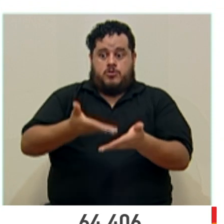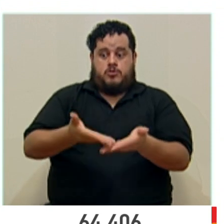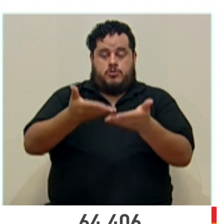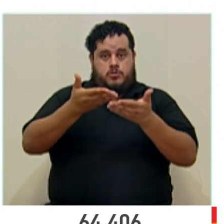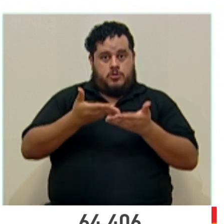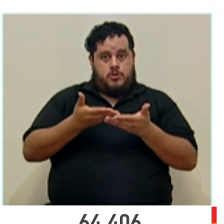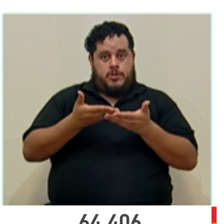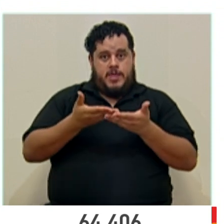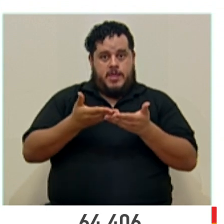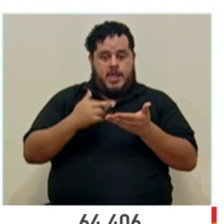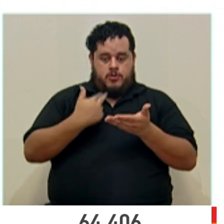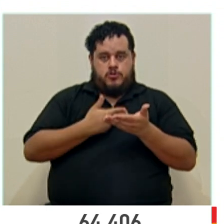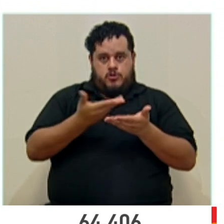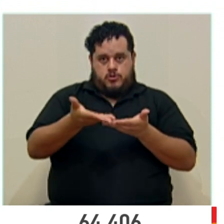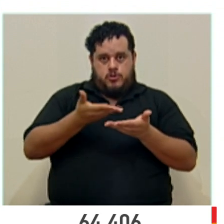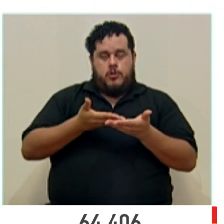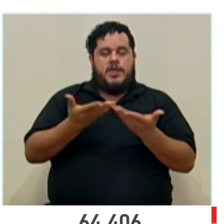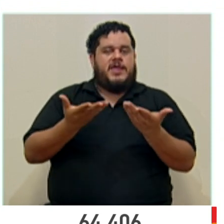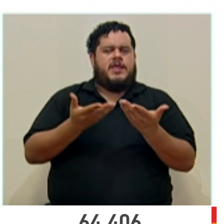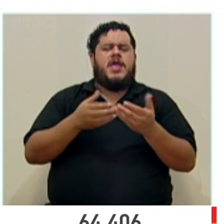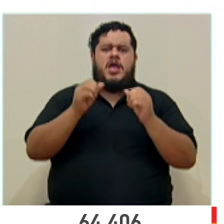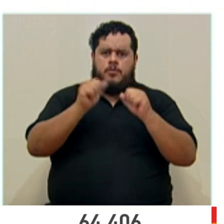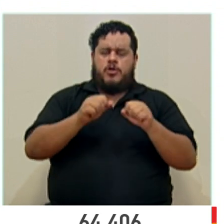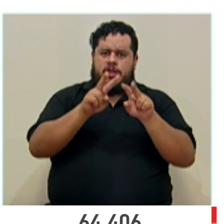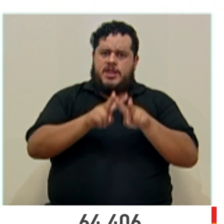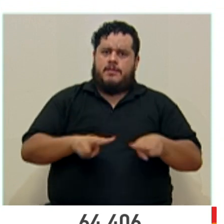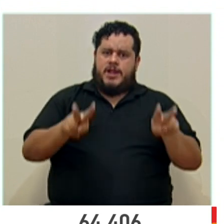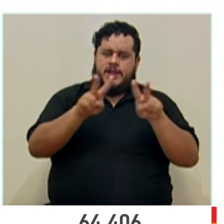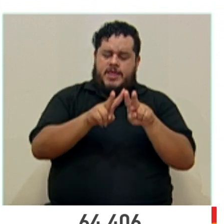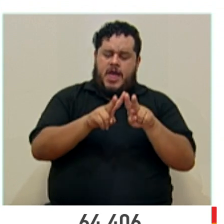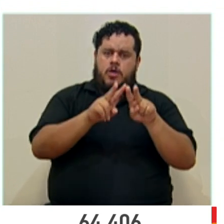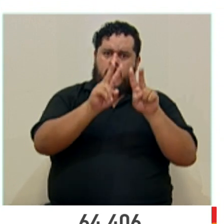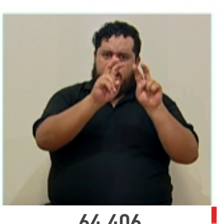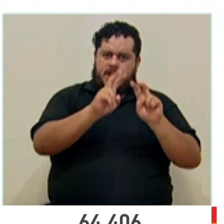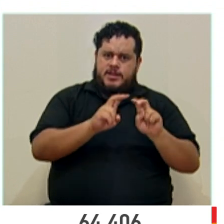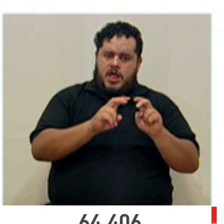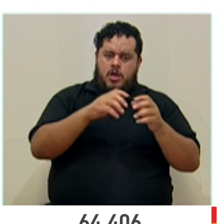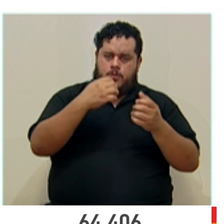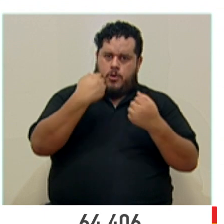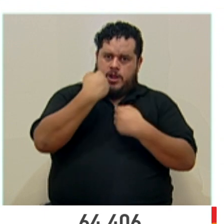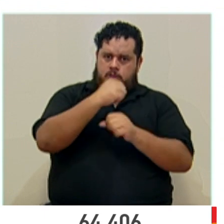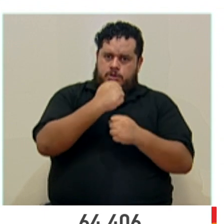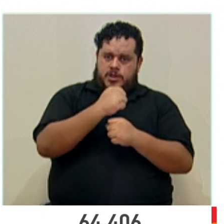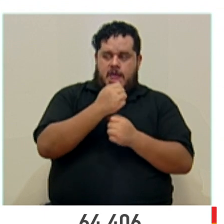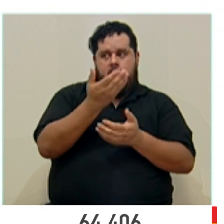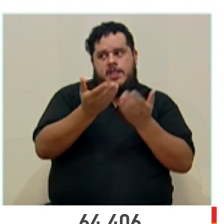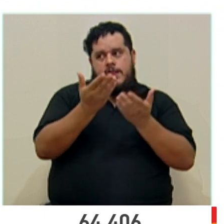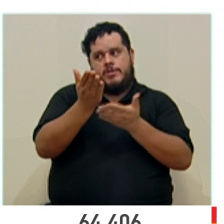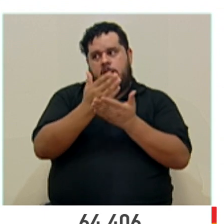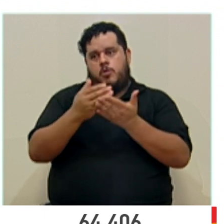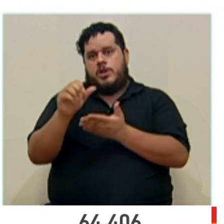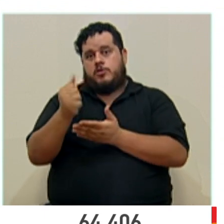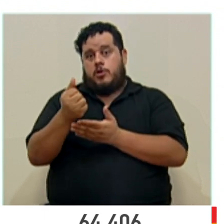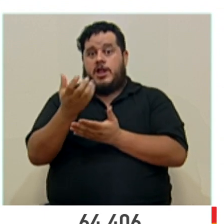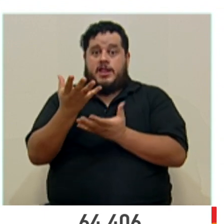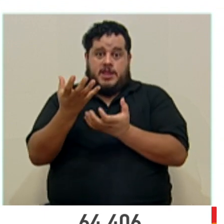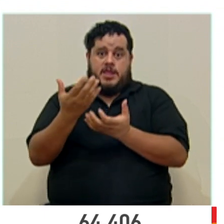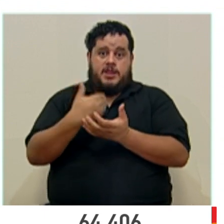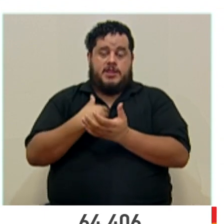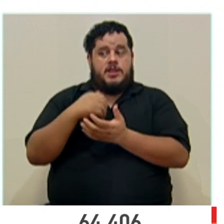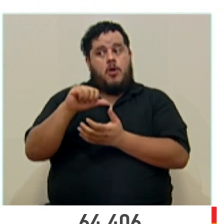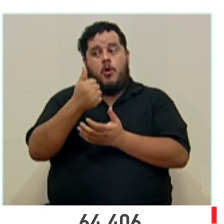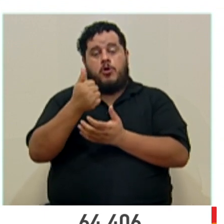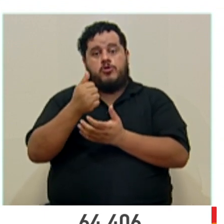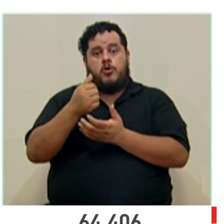general, también podrá ser validado por las municipalidades y algunas otras que quisieran tener también otro